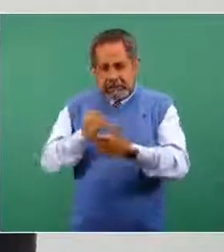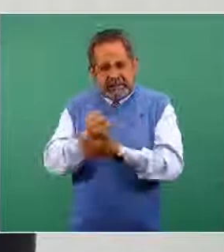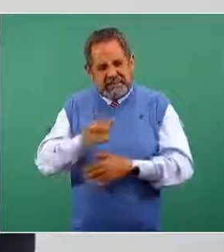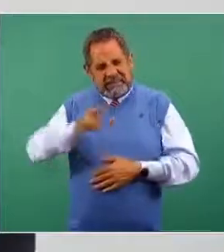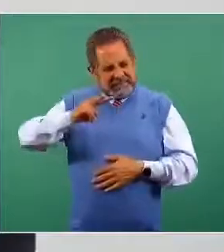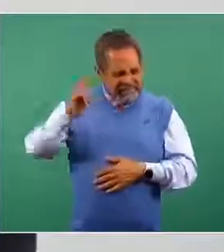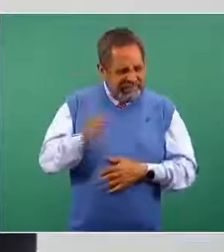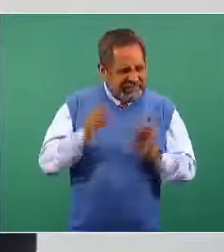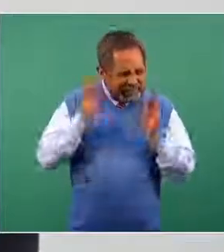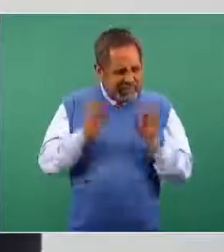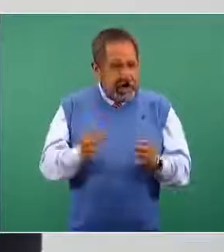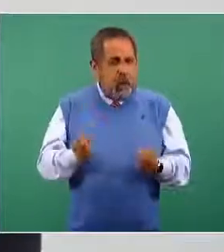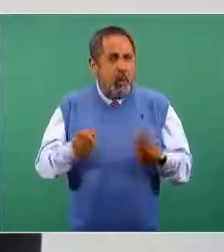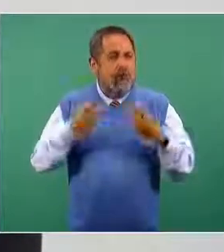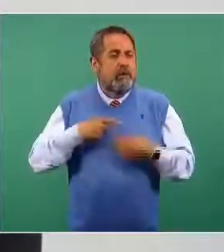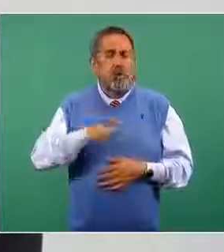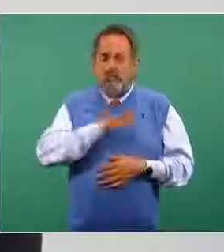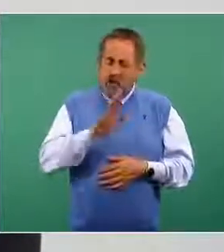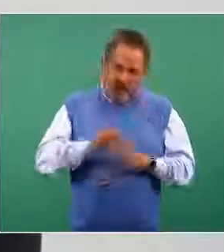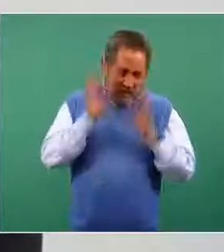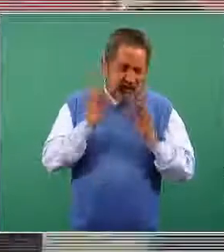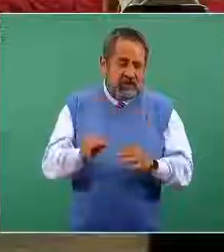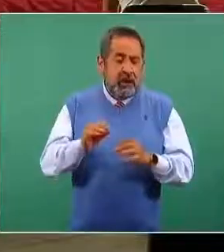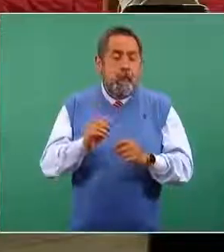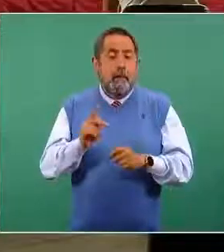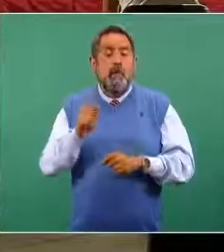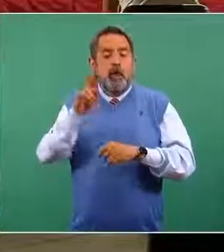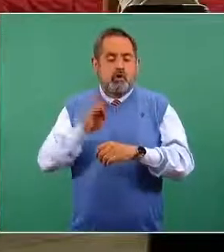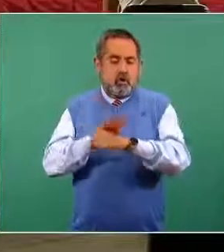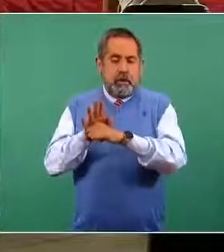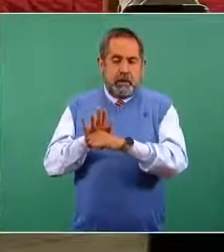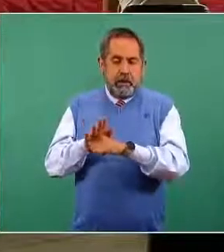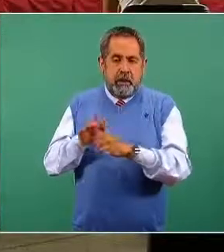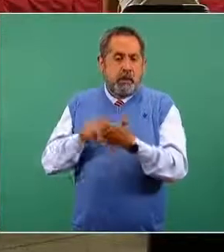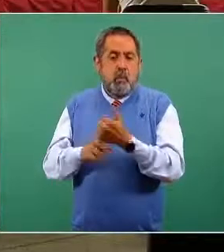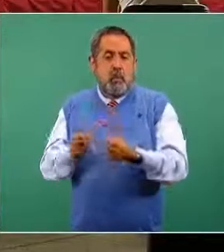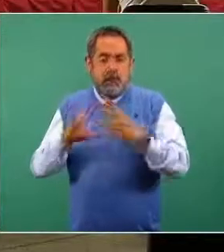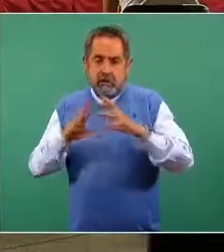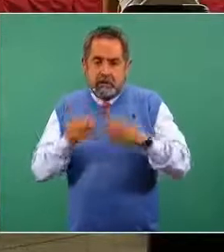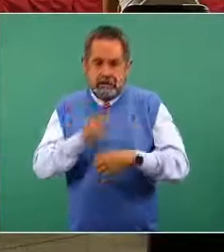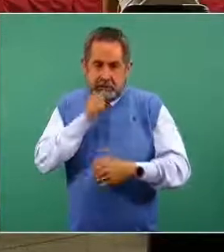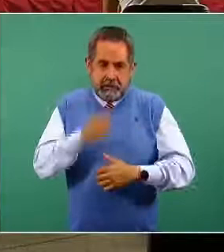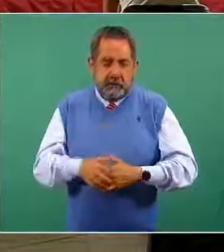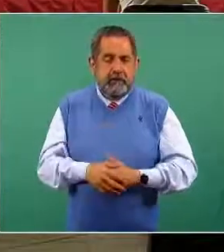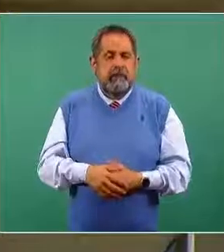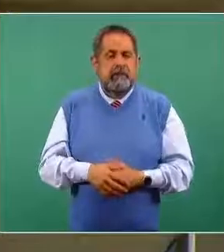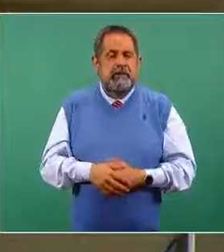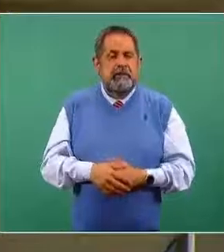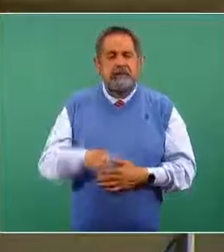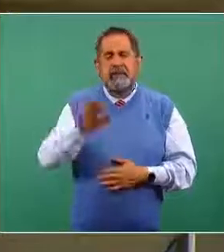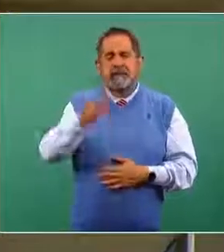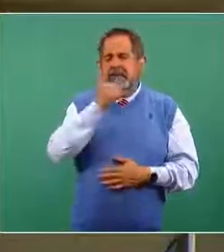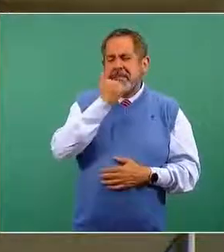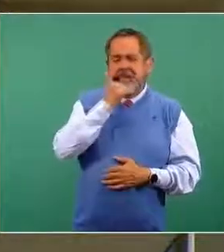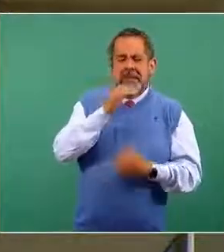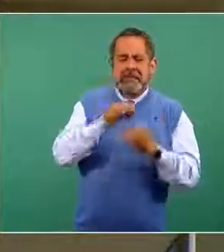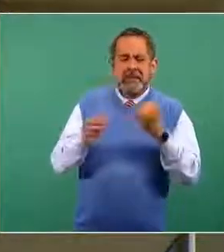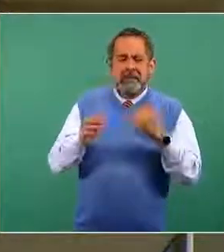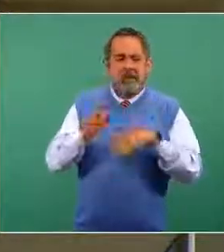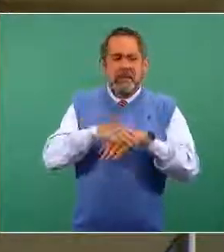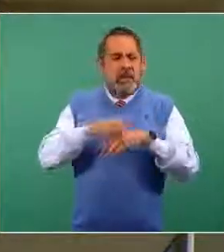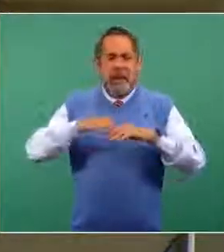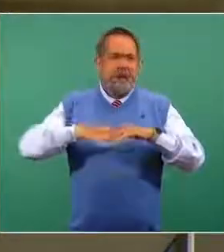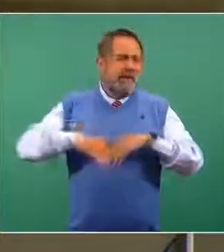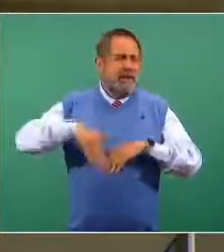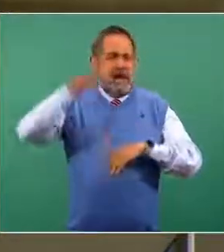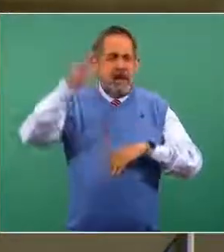realmente de esa cantidad cuántos finalmente pudieran realmente estar relacionados con COVID. Ok, ¿a qué se debe, por último, doctor, que sea tan mayor